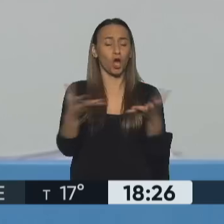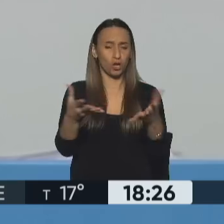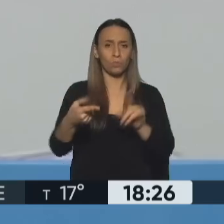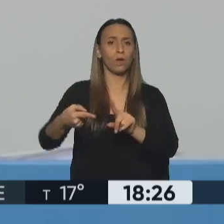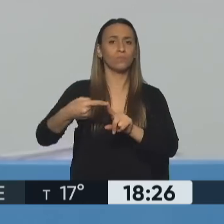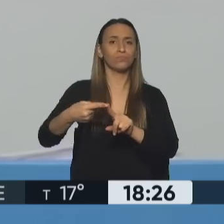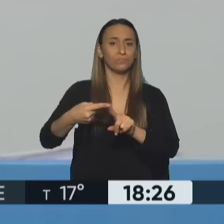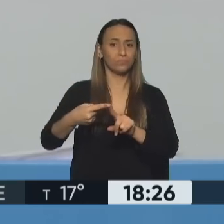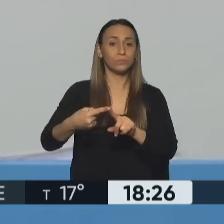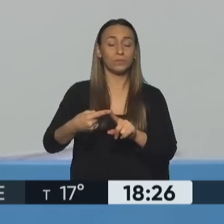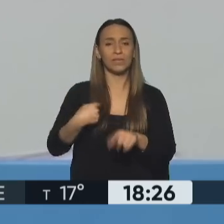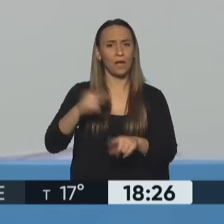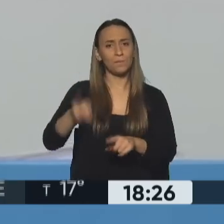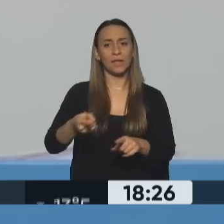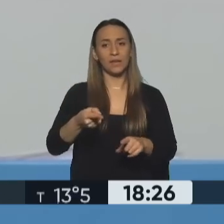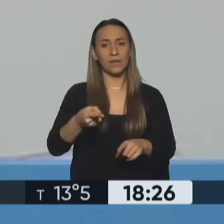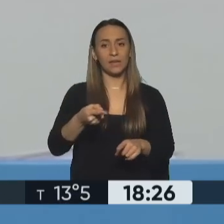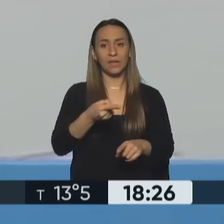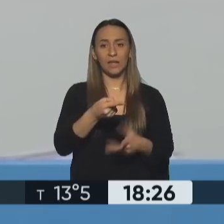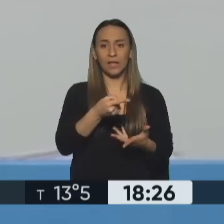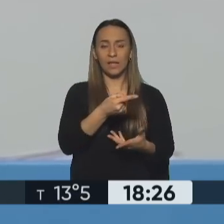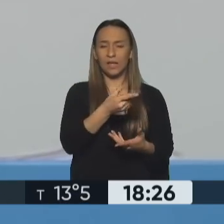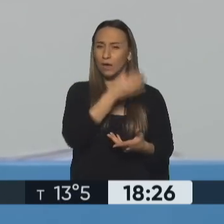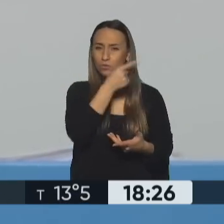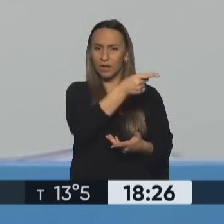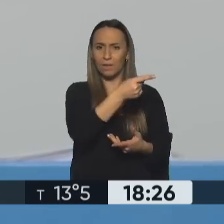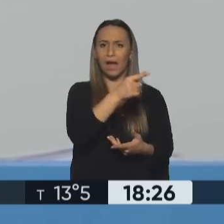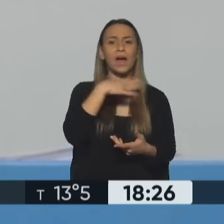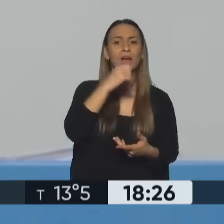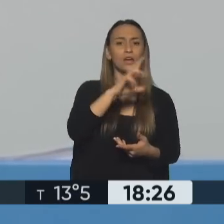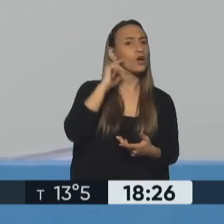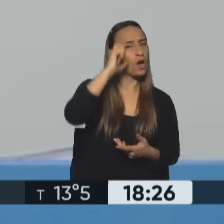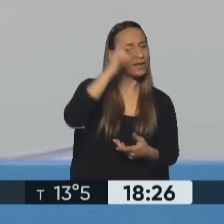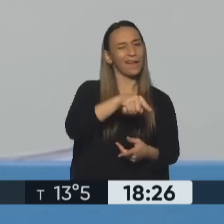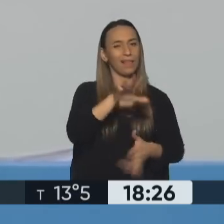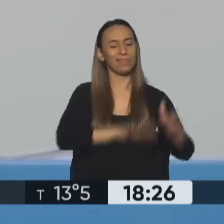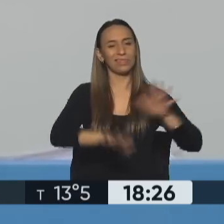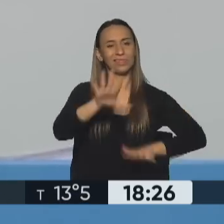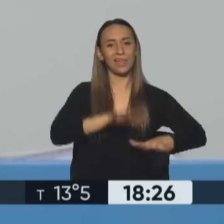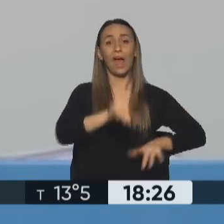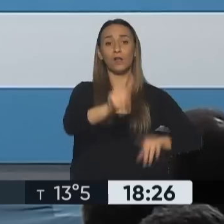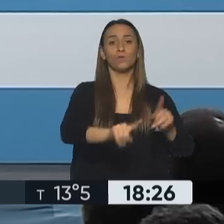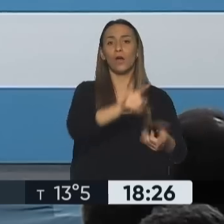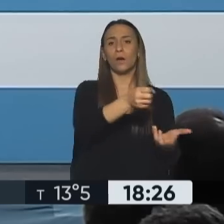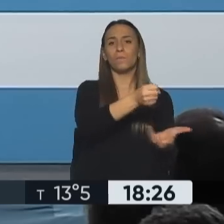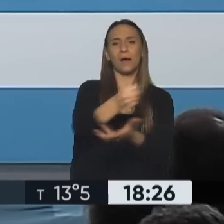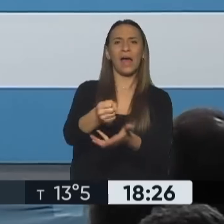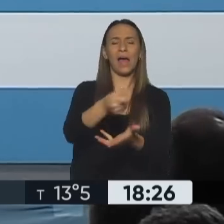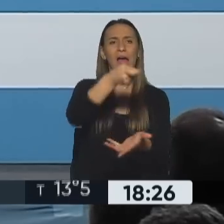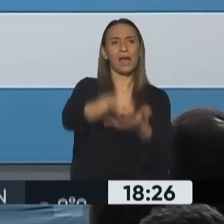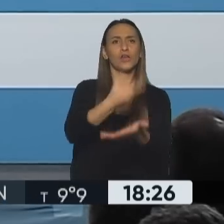fuerzas. Y lo escuchaba recién a Jorge contar cómo les armó una movilización a los que no querían pagarle la tasa, no sé qué